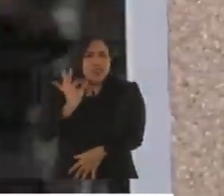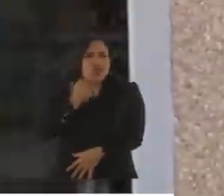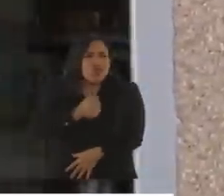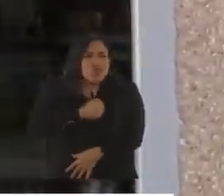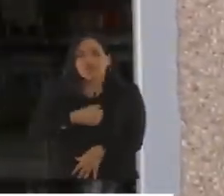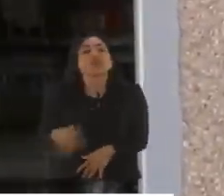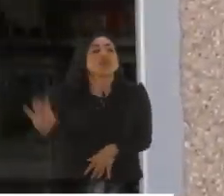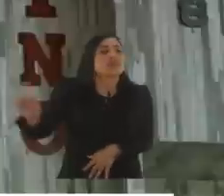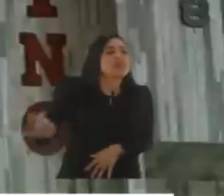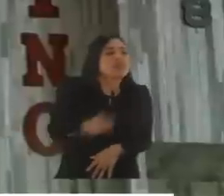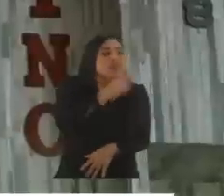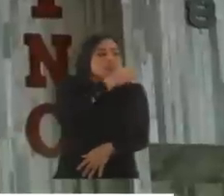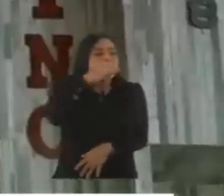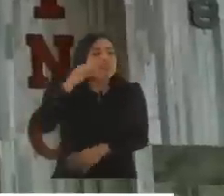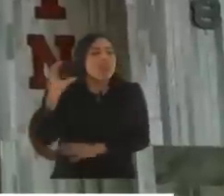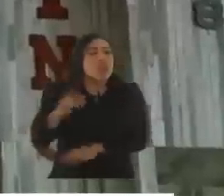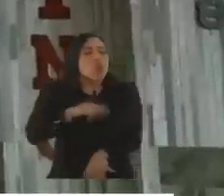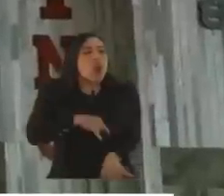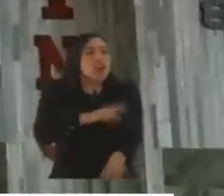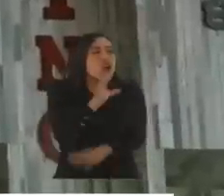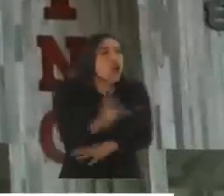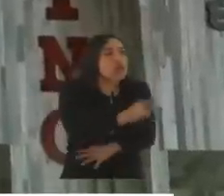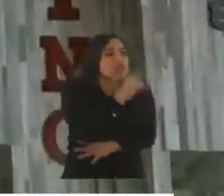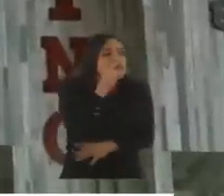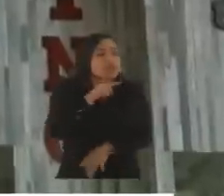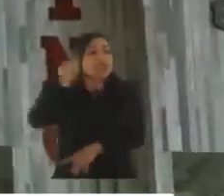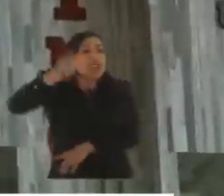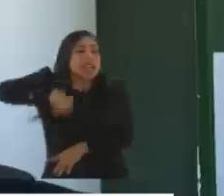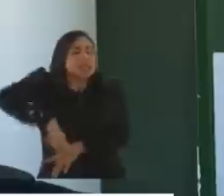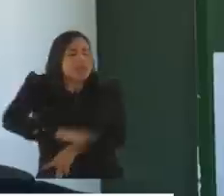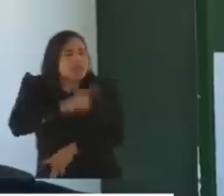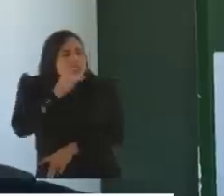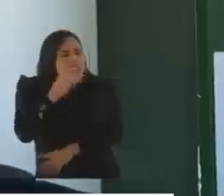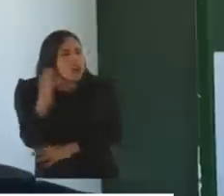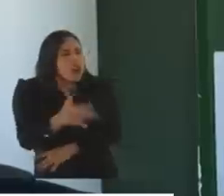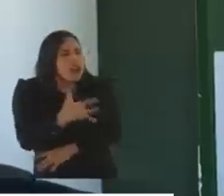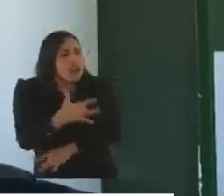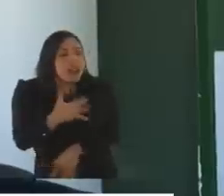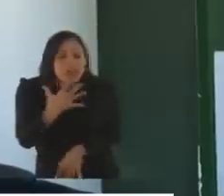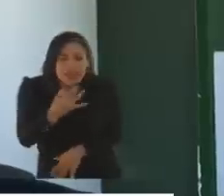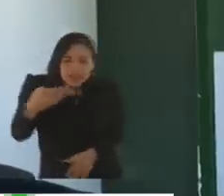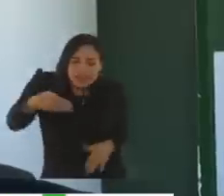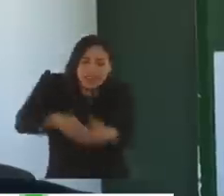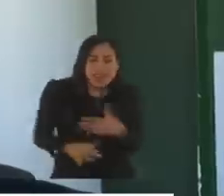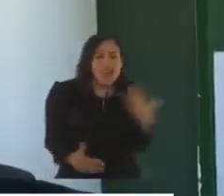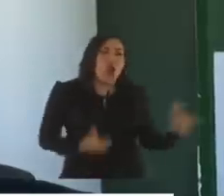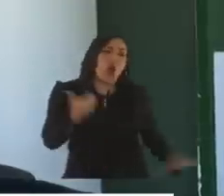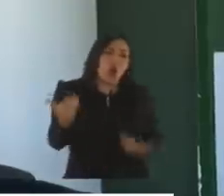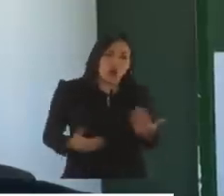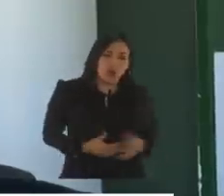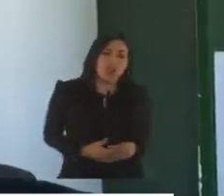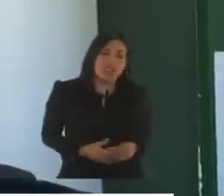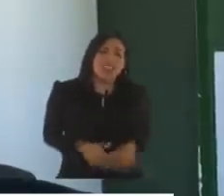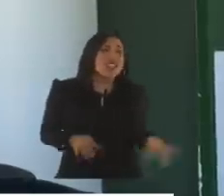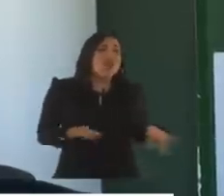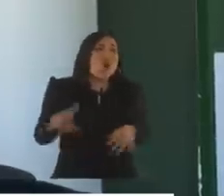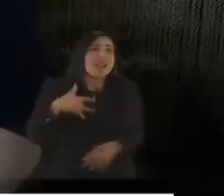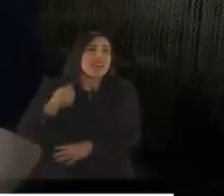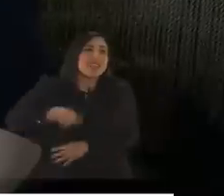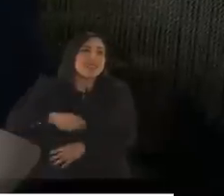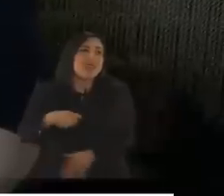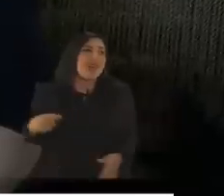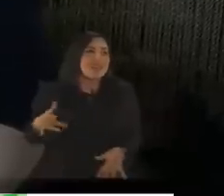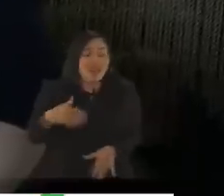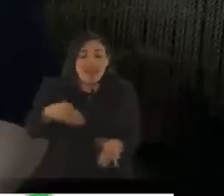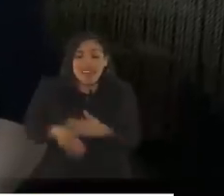por el olor a Colombia en tierras extranjeras. La verdad que nos da mucha alegría entrar en este local porque nos sentimos como en nuestro país,